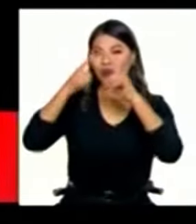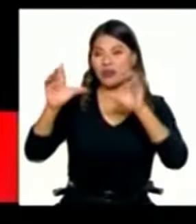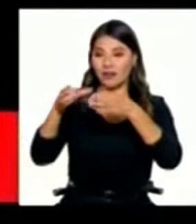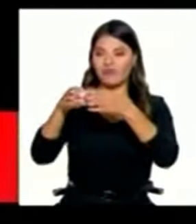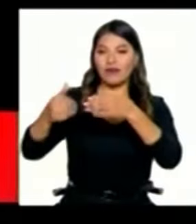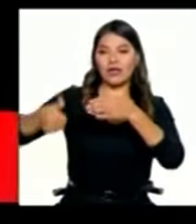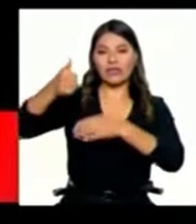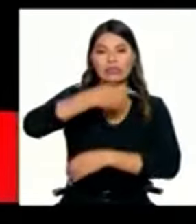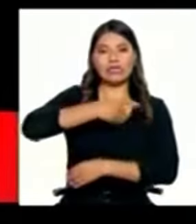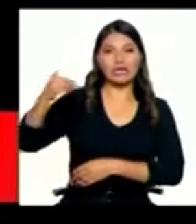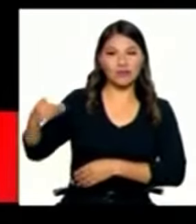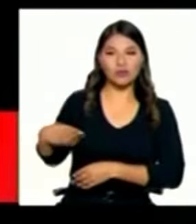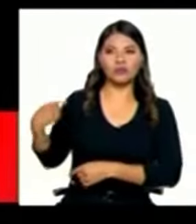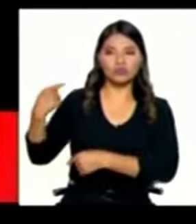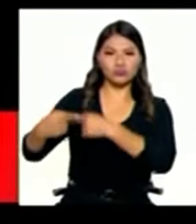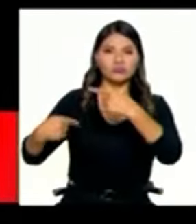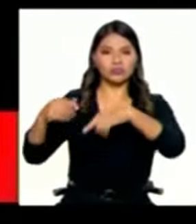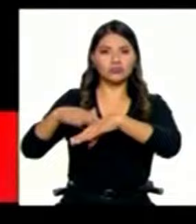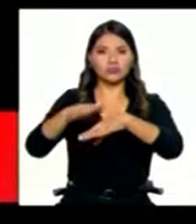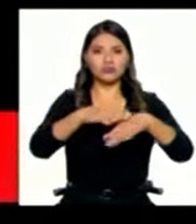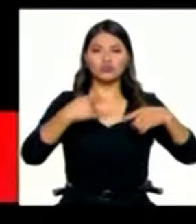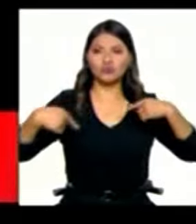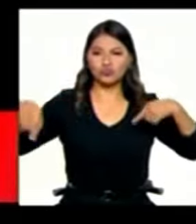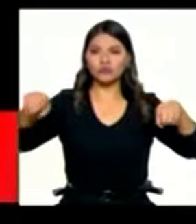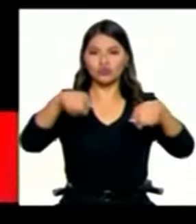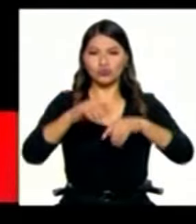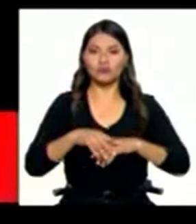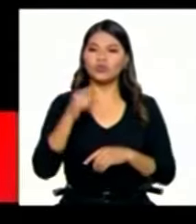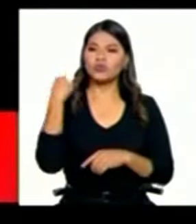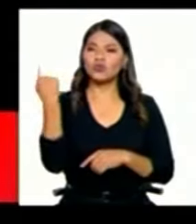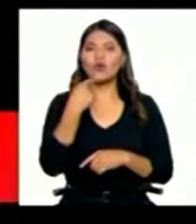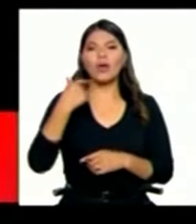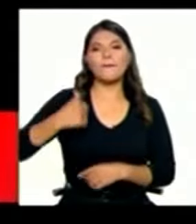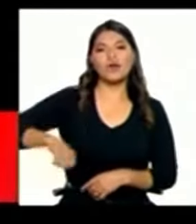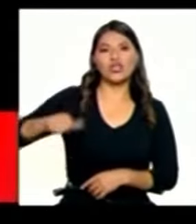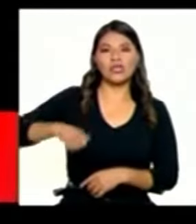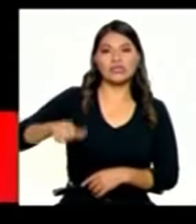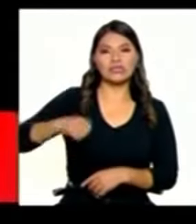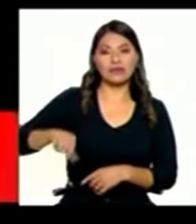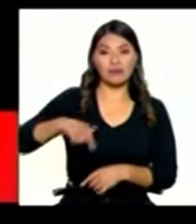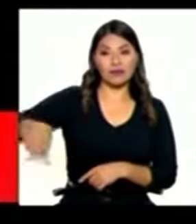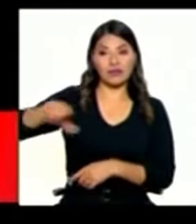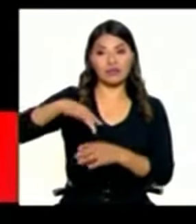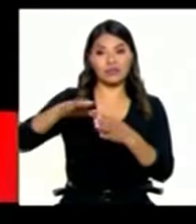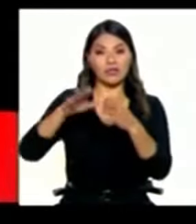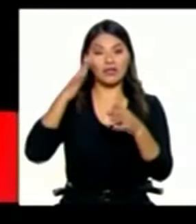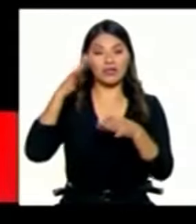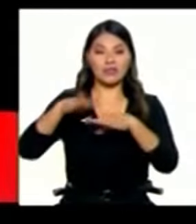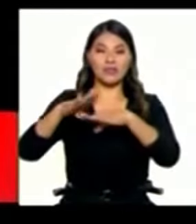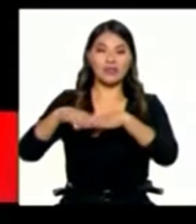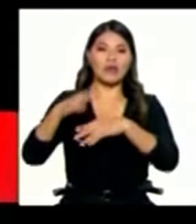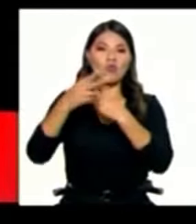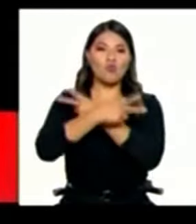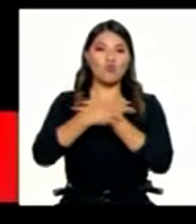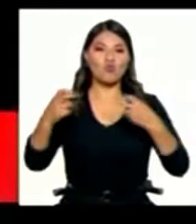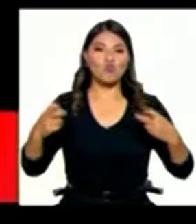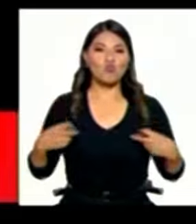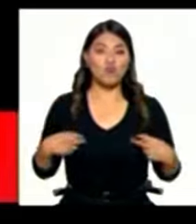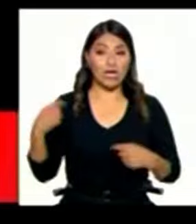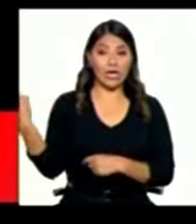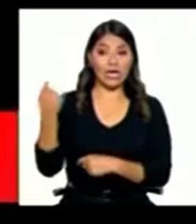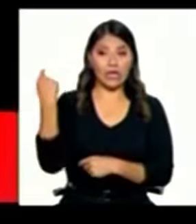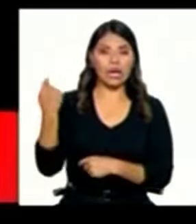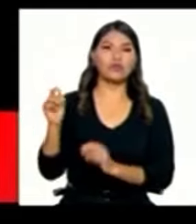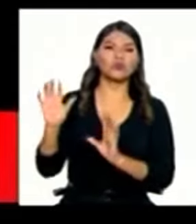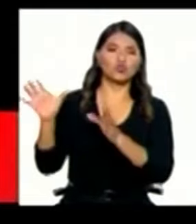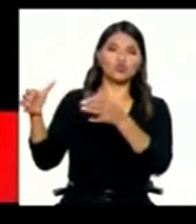de transportes de Junín y también de tránsito y transportes de la Municipalidad Provincial de Huancayo. Sobre el procesado por el